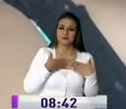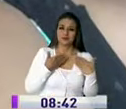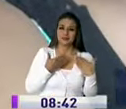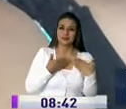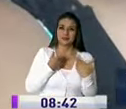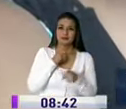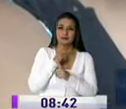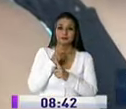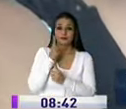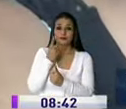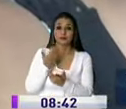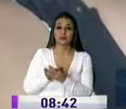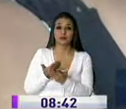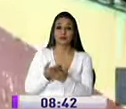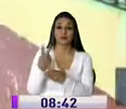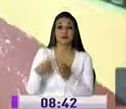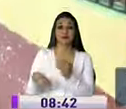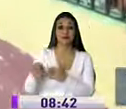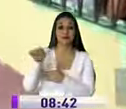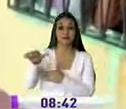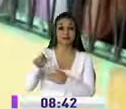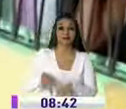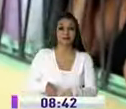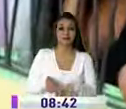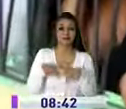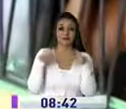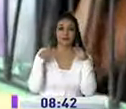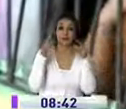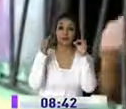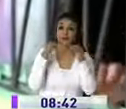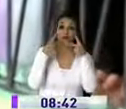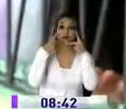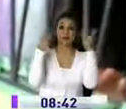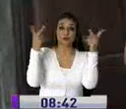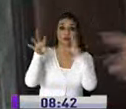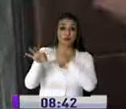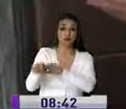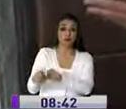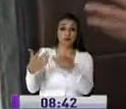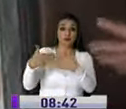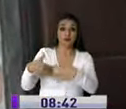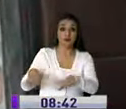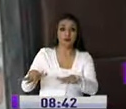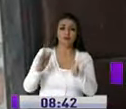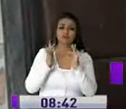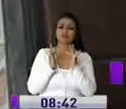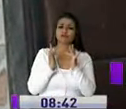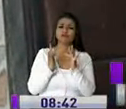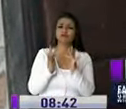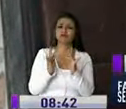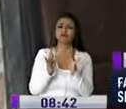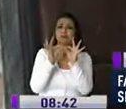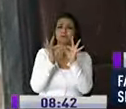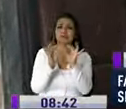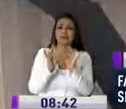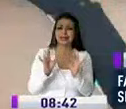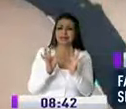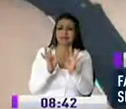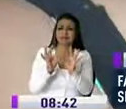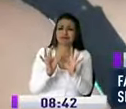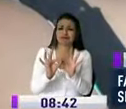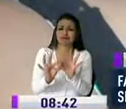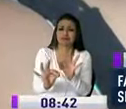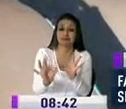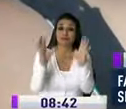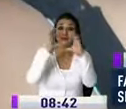de vida que mi hija esté viva. Es que desde que se hizo público el secuestro, ellos no sabían nada de sus seres queridos. La noche y